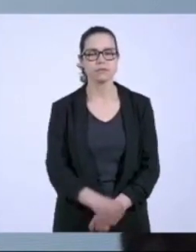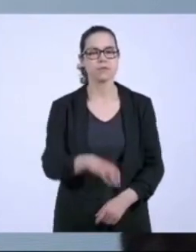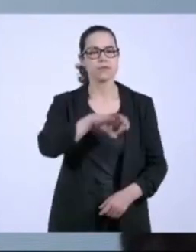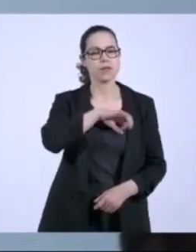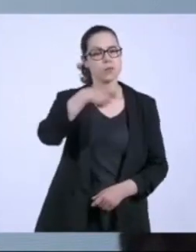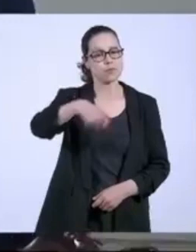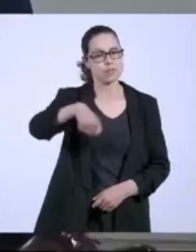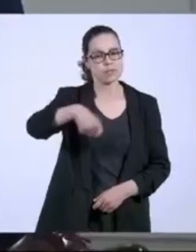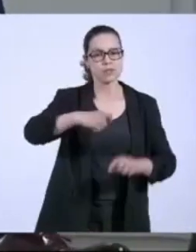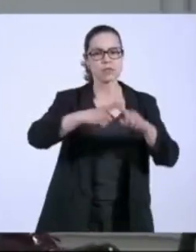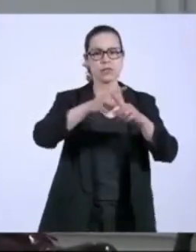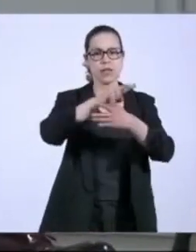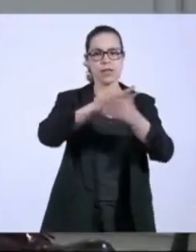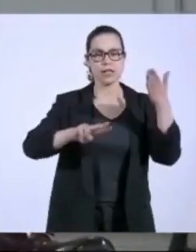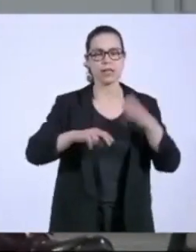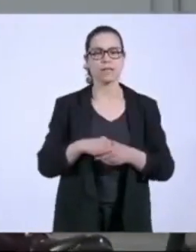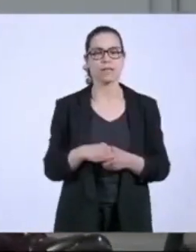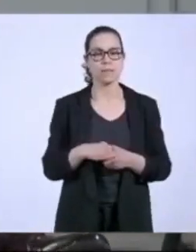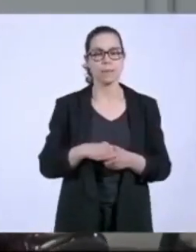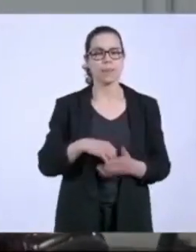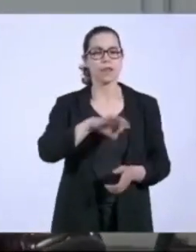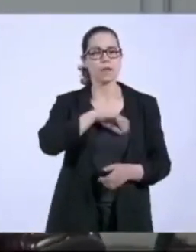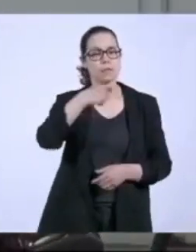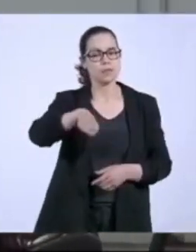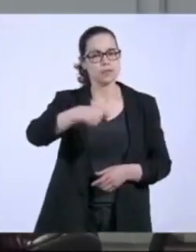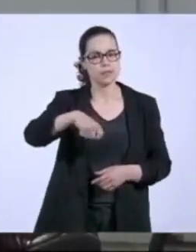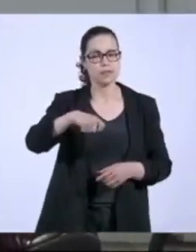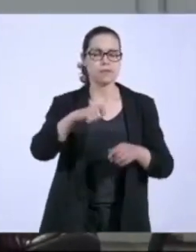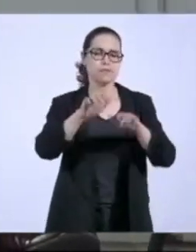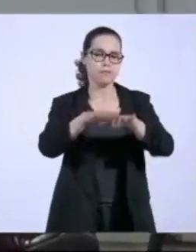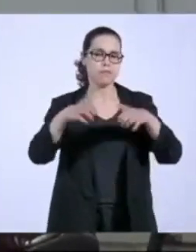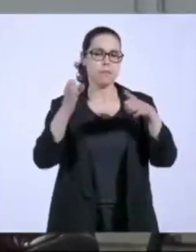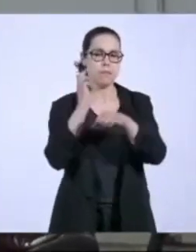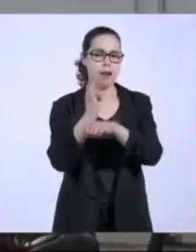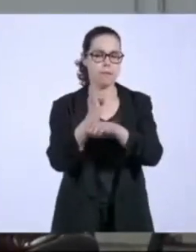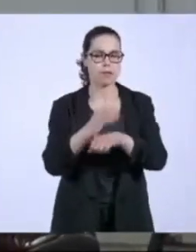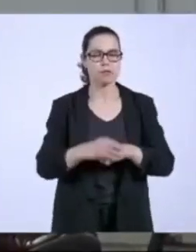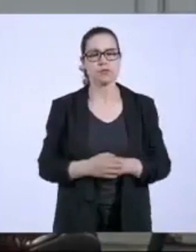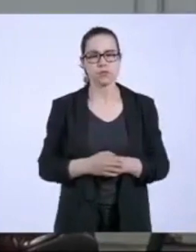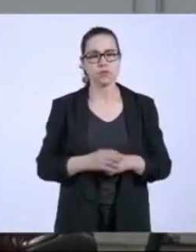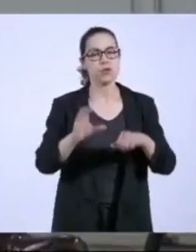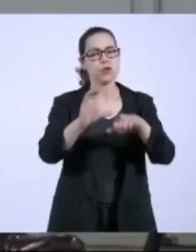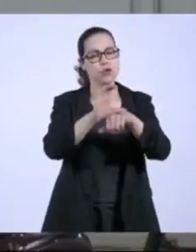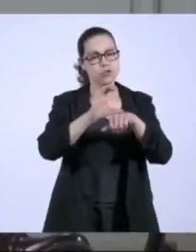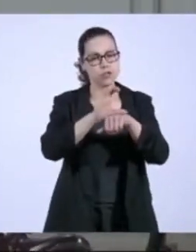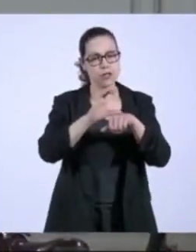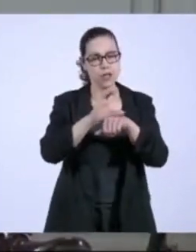Señor presidente da Xunta, señor presidente do Parlamento, prezado conselleiro Román,